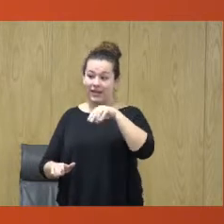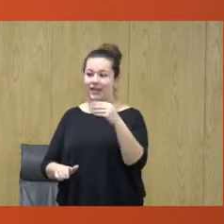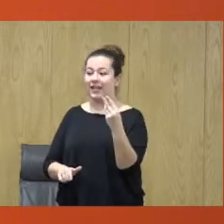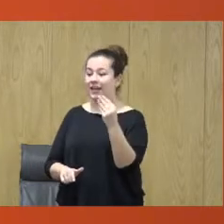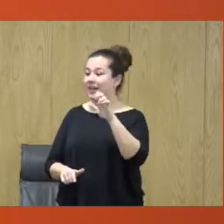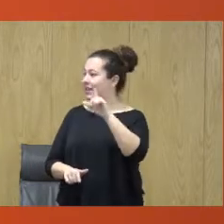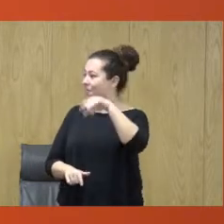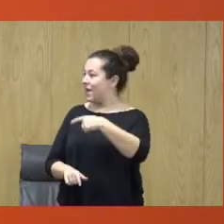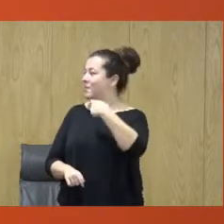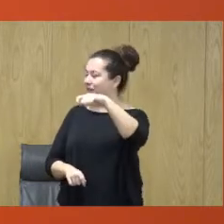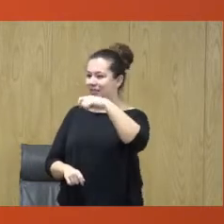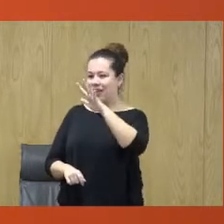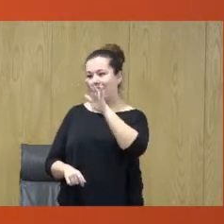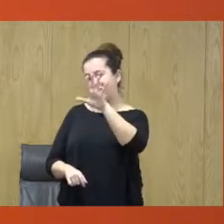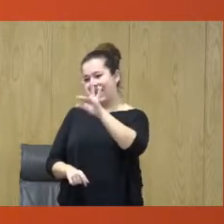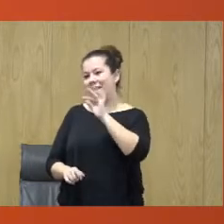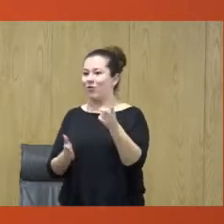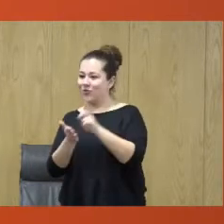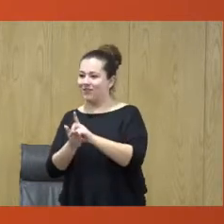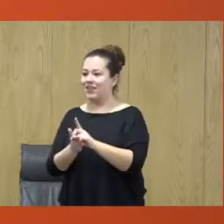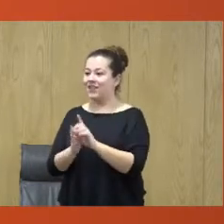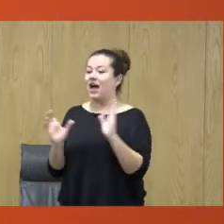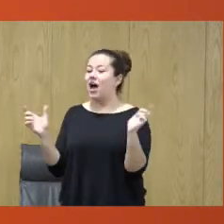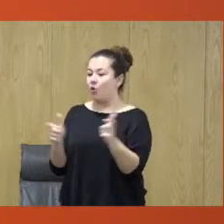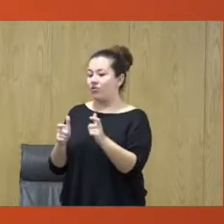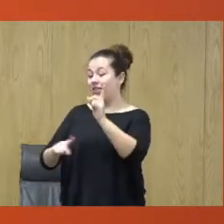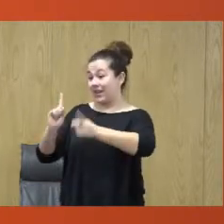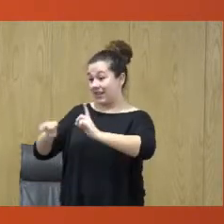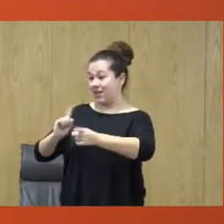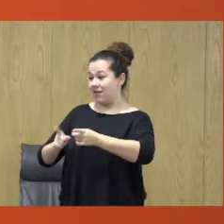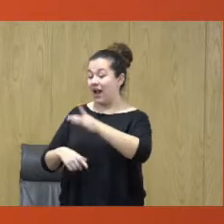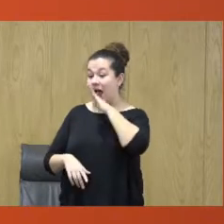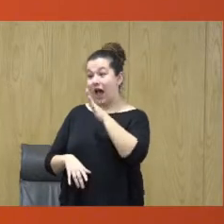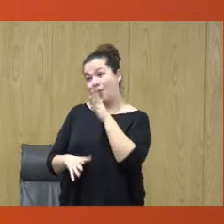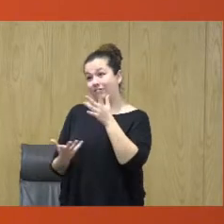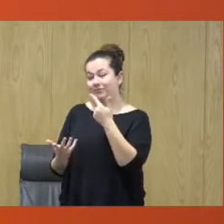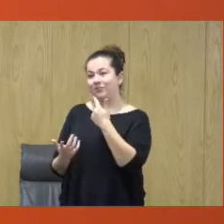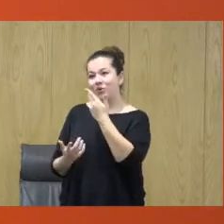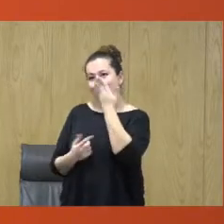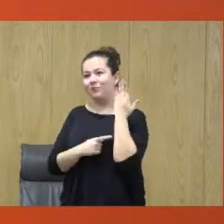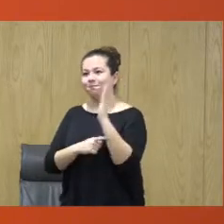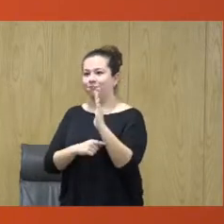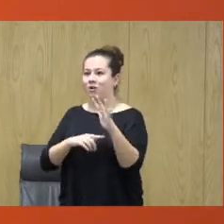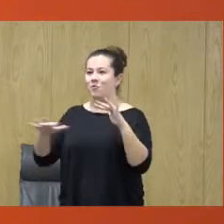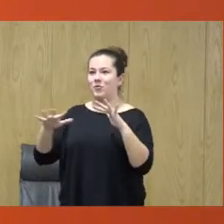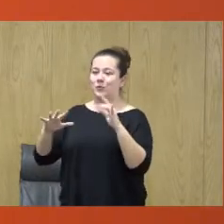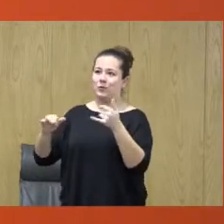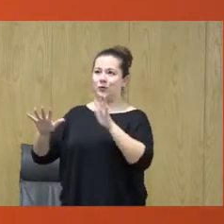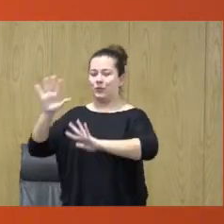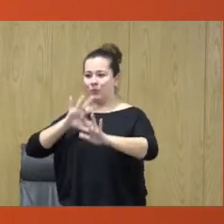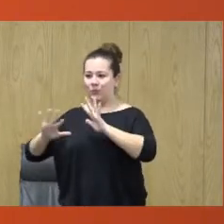que acaba de ser reelegido, a la Junta Directiva, que encara estos momentos turbulentos y procelosos, yo creo que con